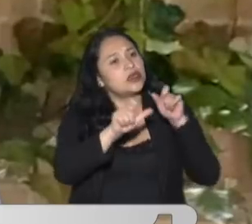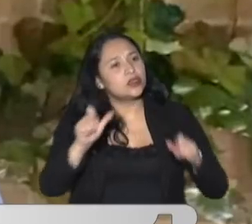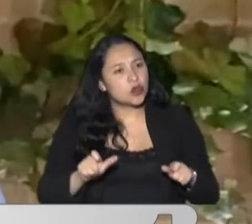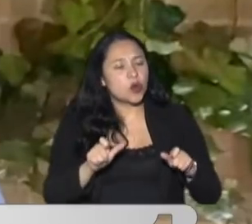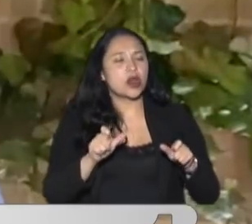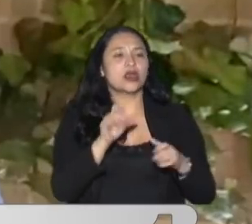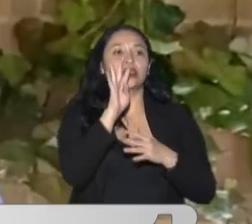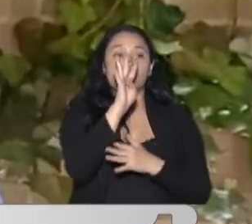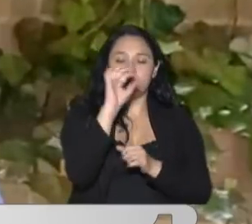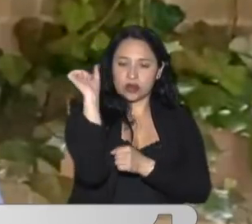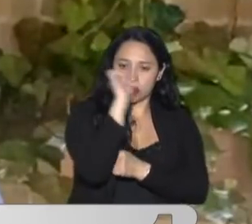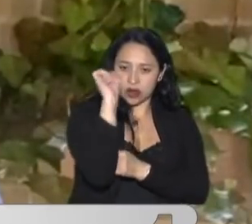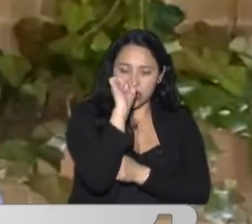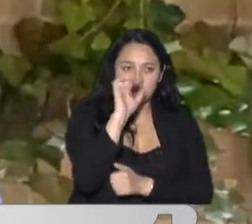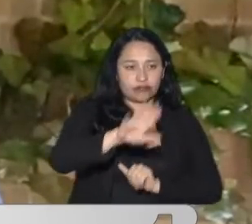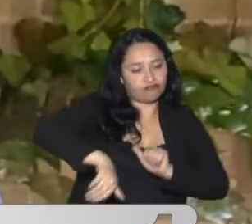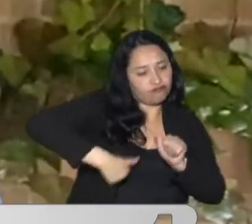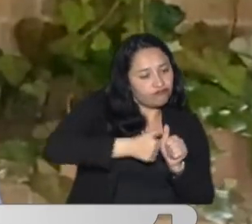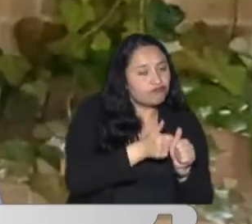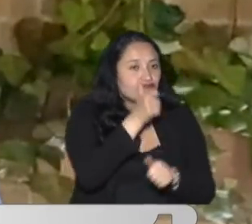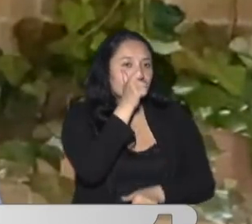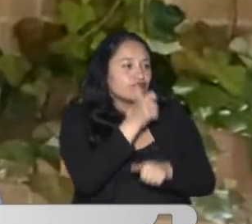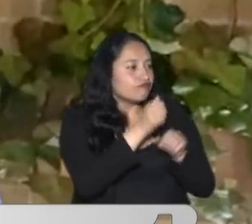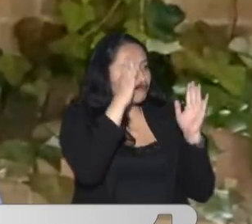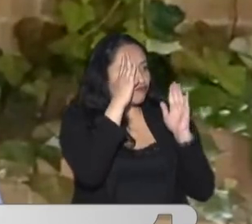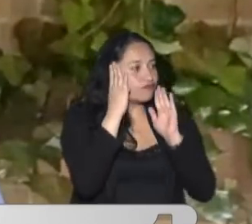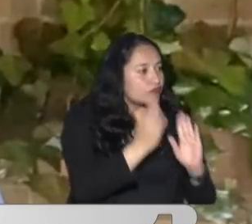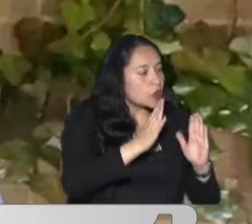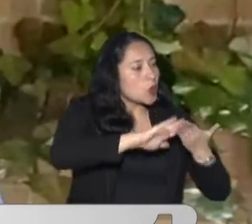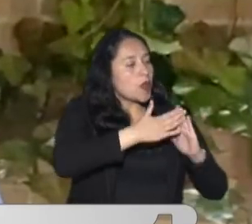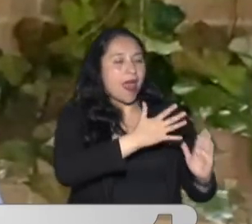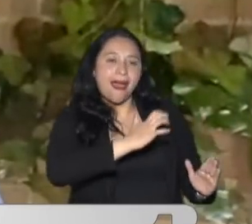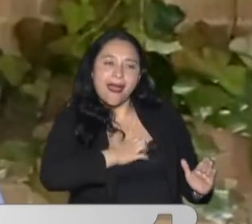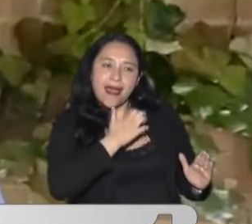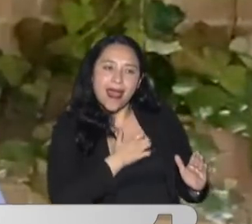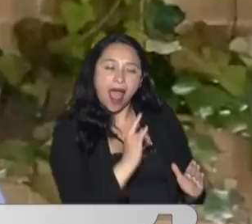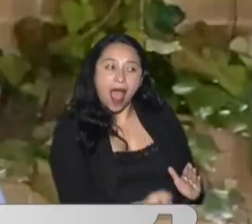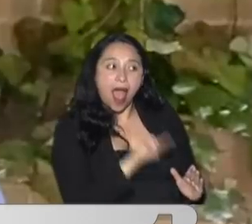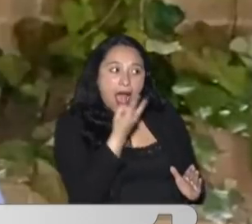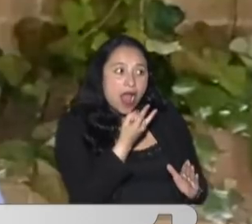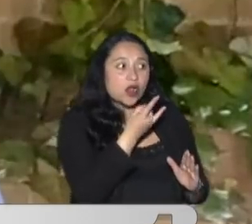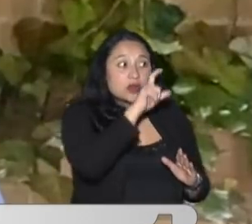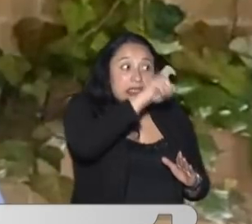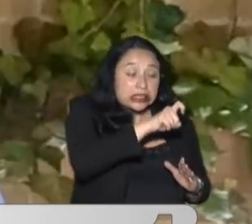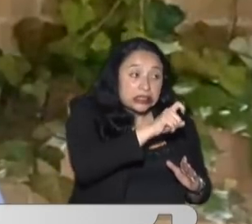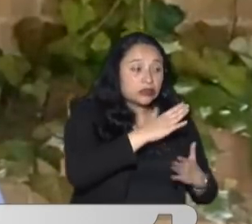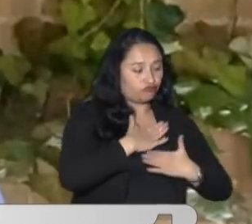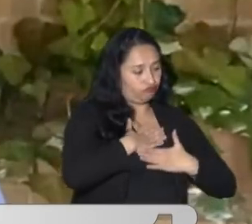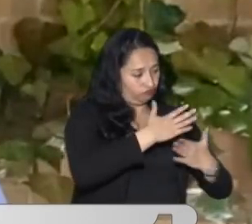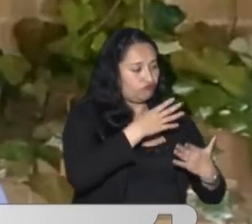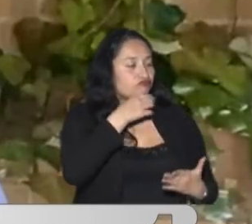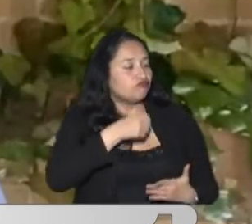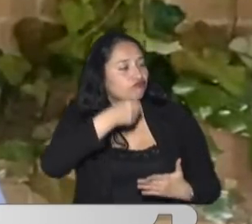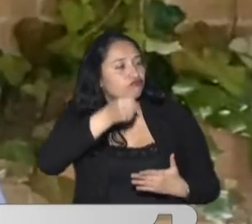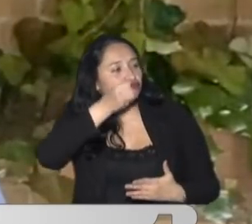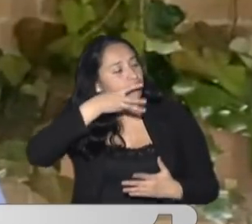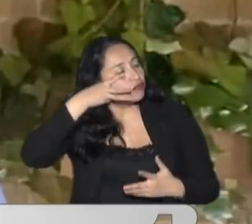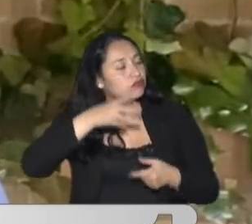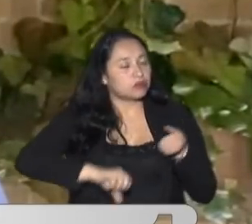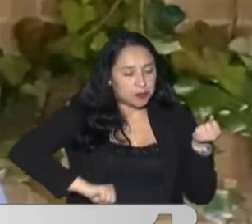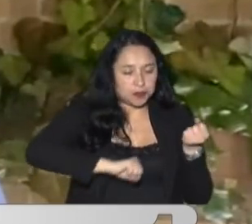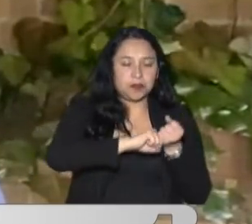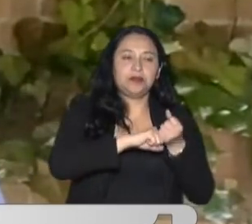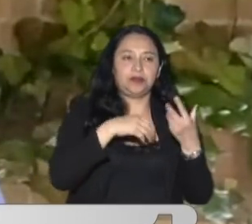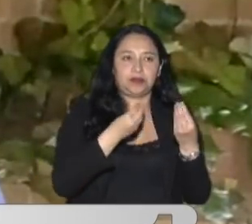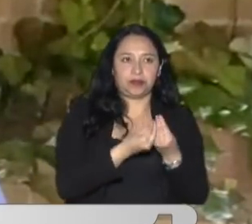recepción, seguimiento y atención a las quejas, peticiones y consultas que puedan suscitarse en el marco del acompañamiento a